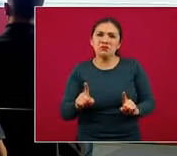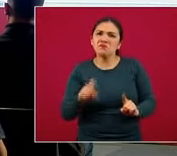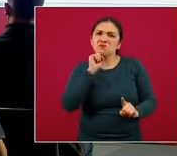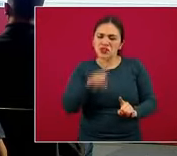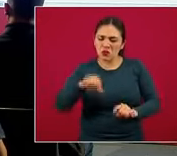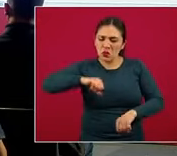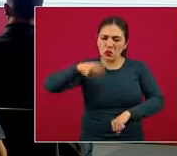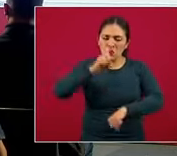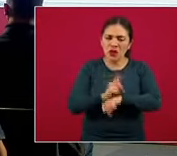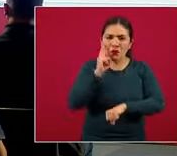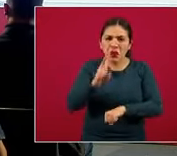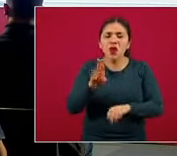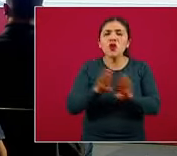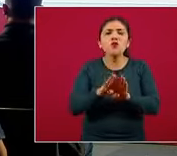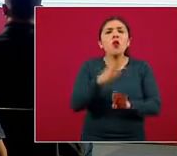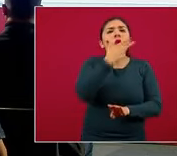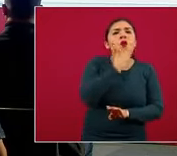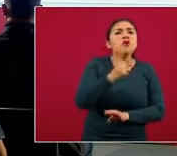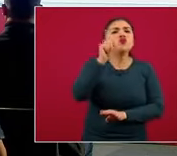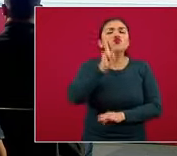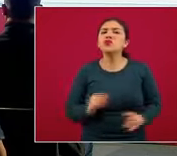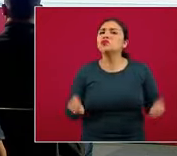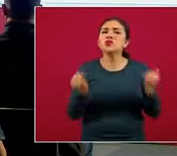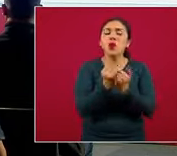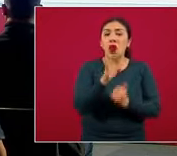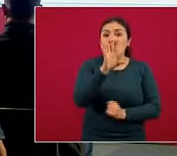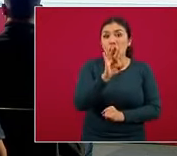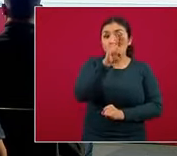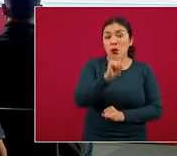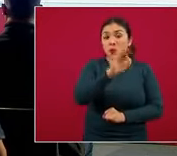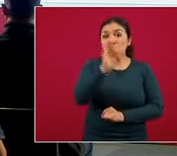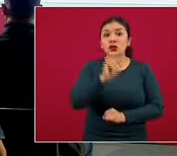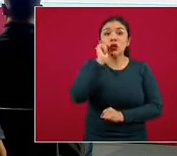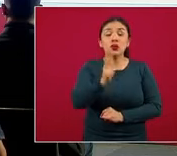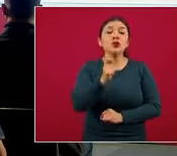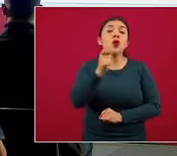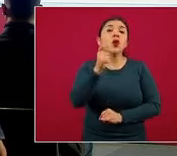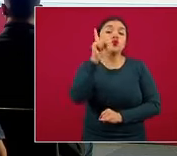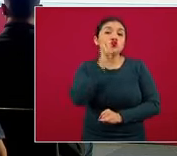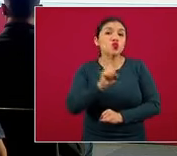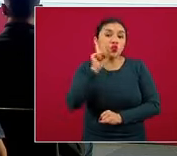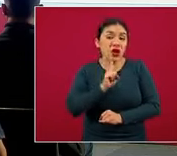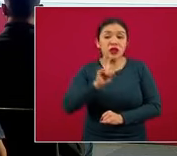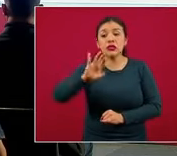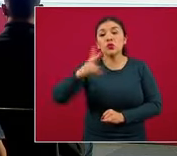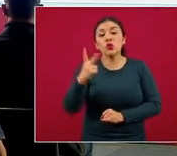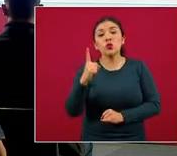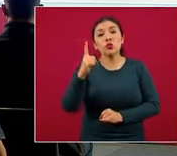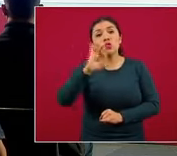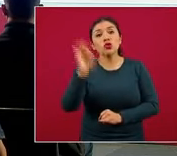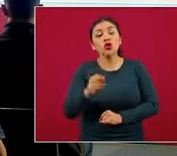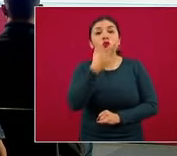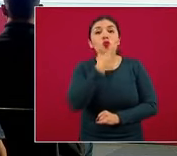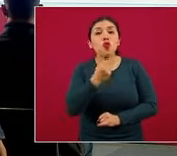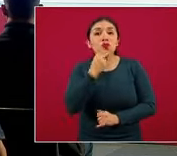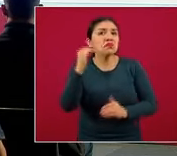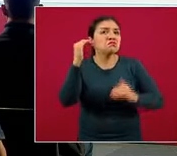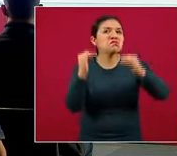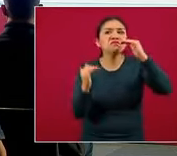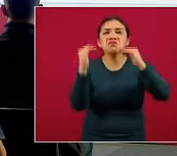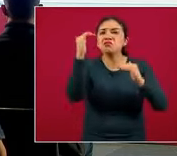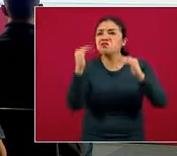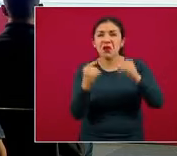de hoy en relación al sexo. 49% han sido mujeres y 51% hombres. Esto prácticamente no